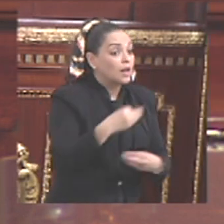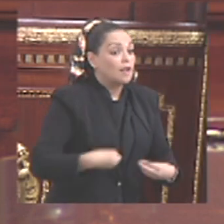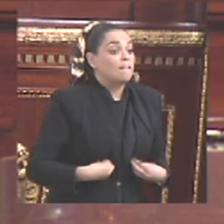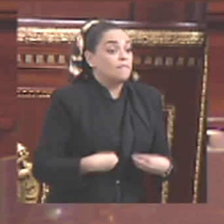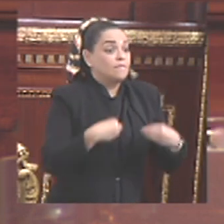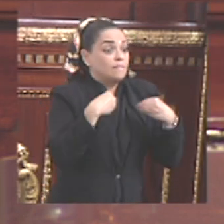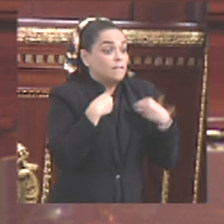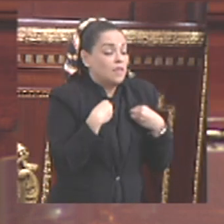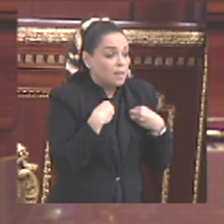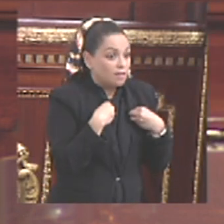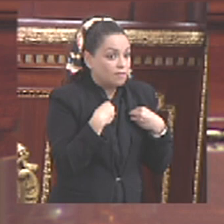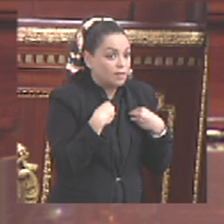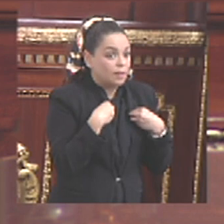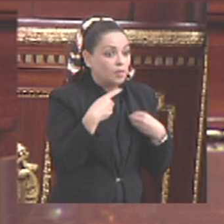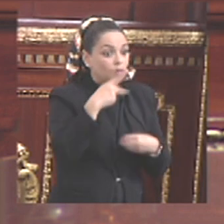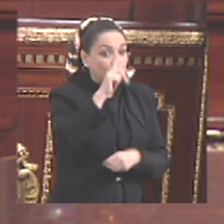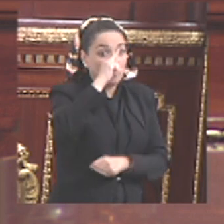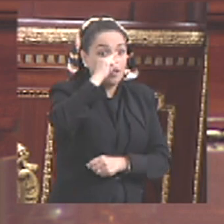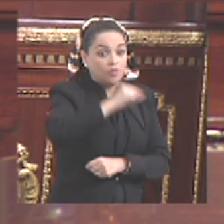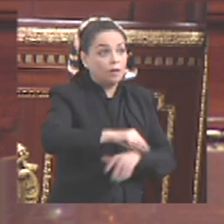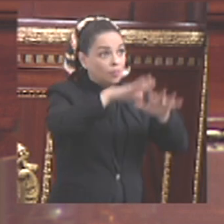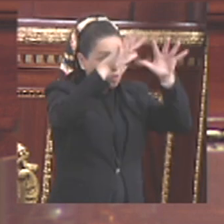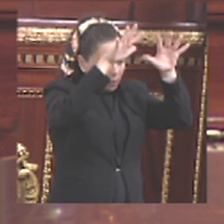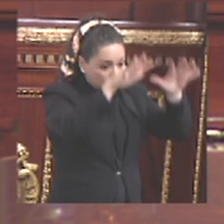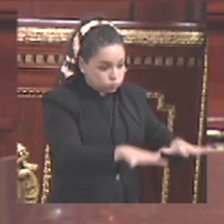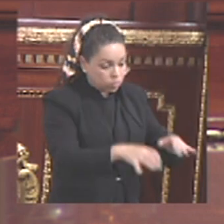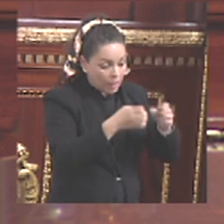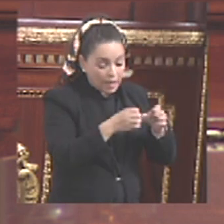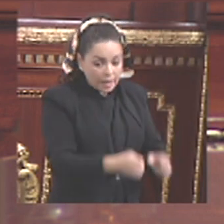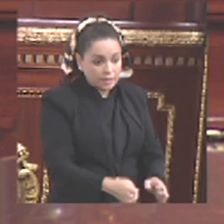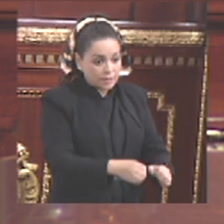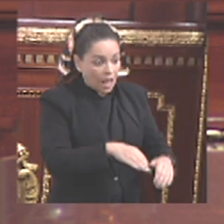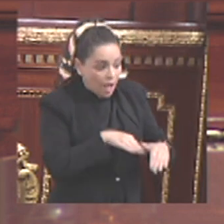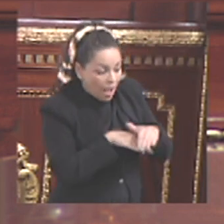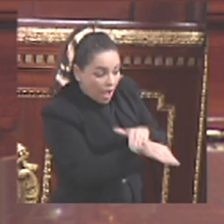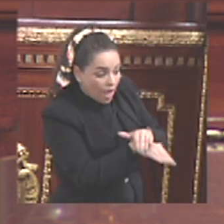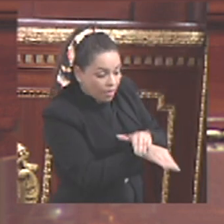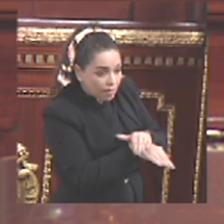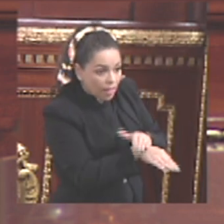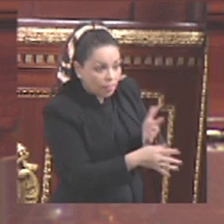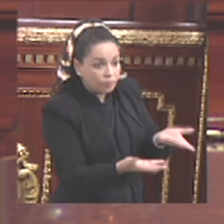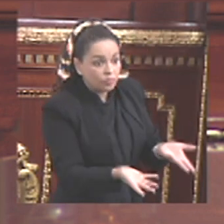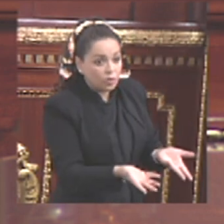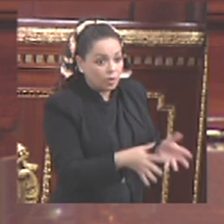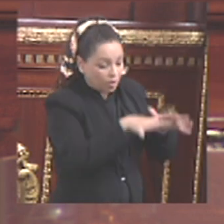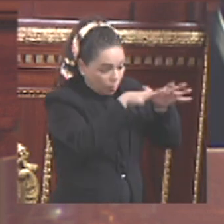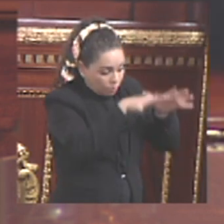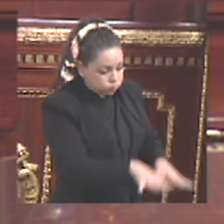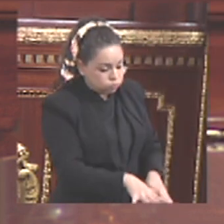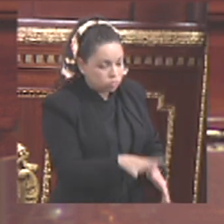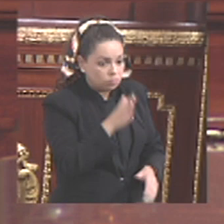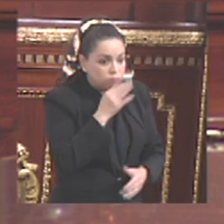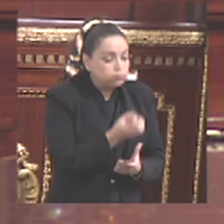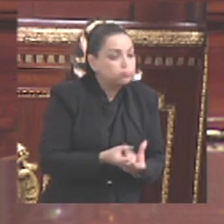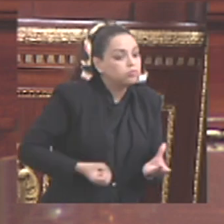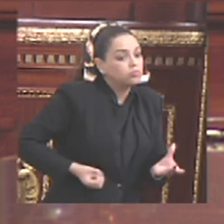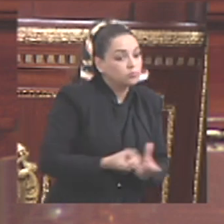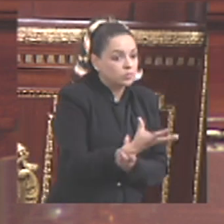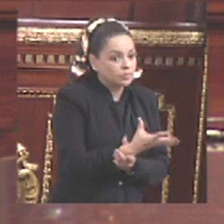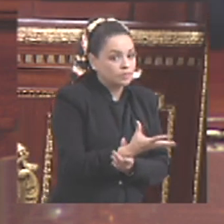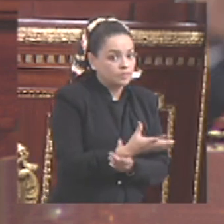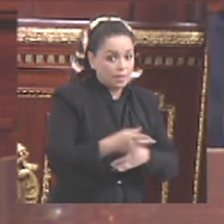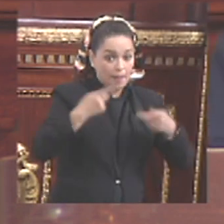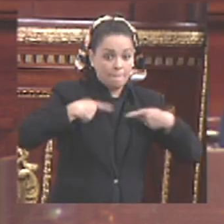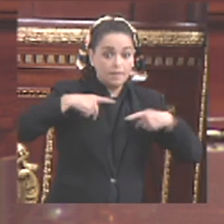entre los escombros de aquellos inmuebles colapsados. Los voluntarios levantaban la